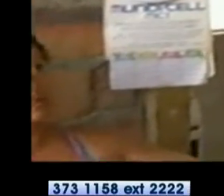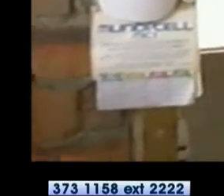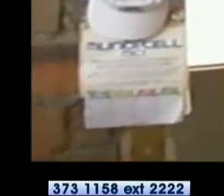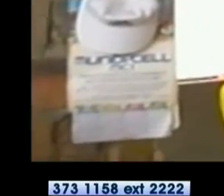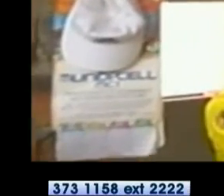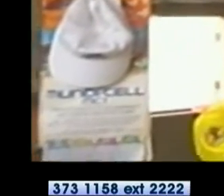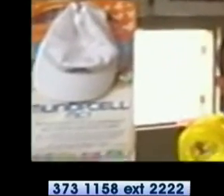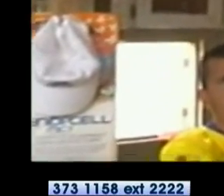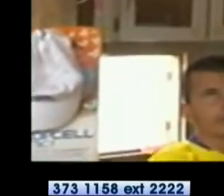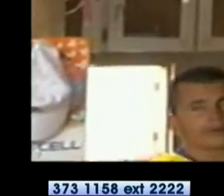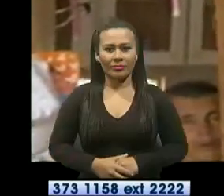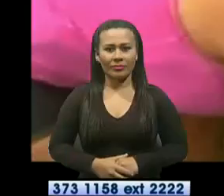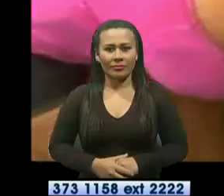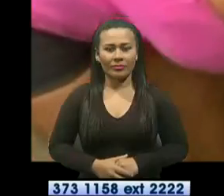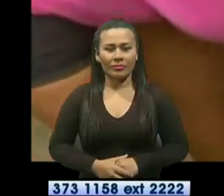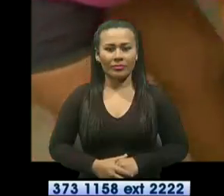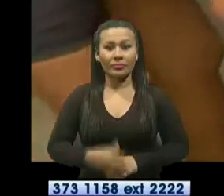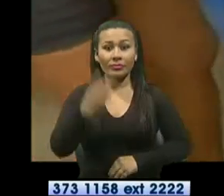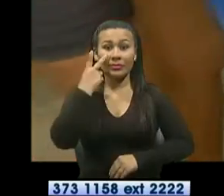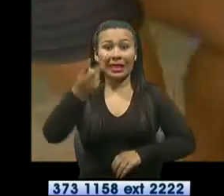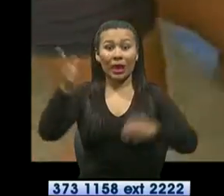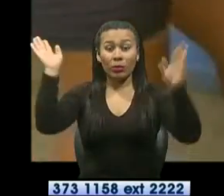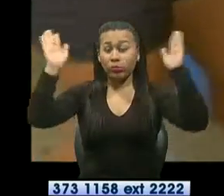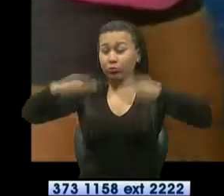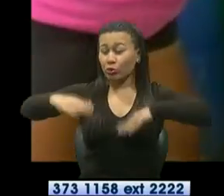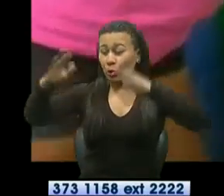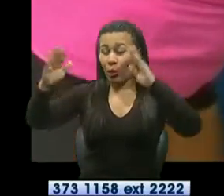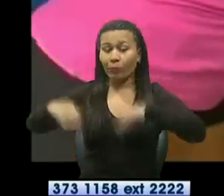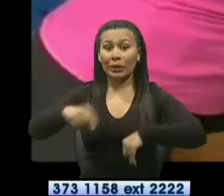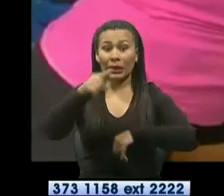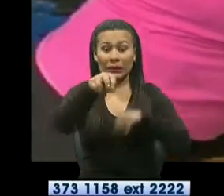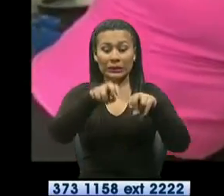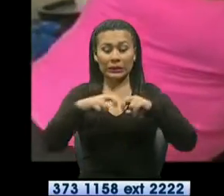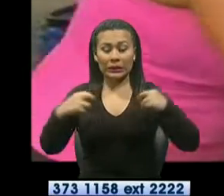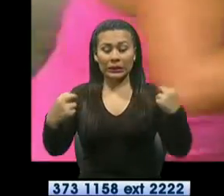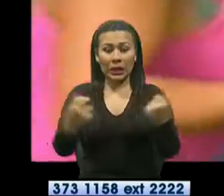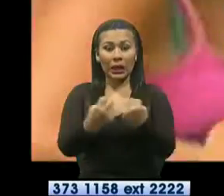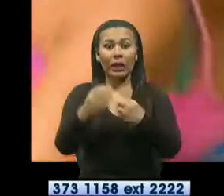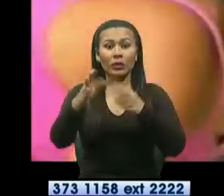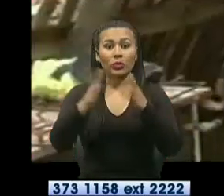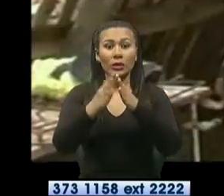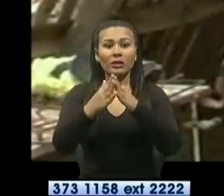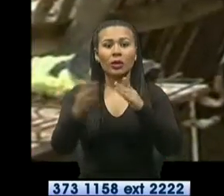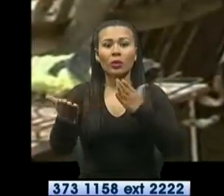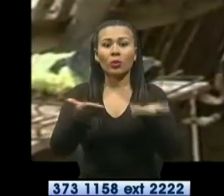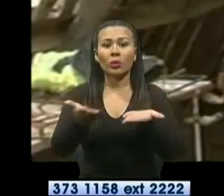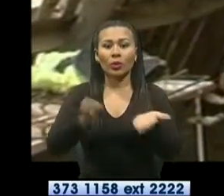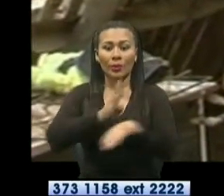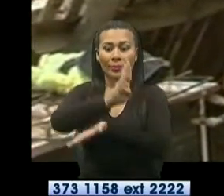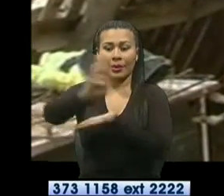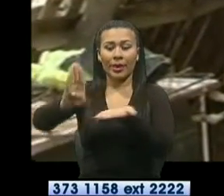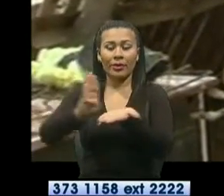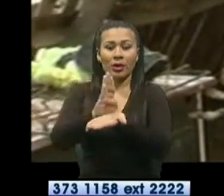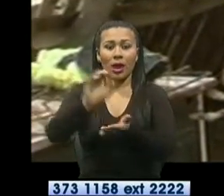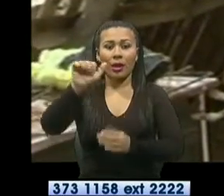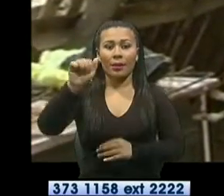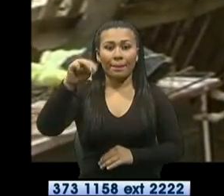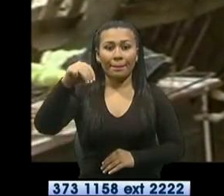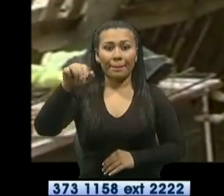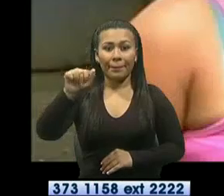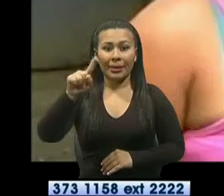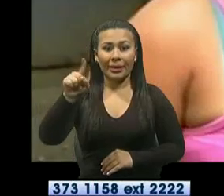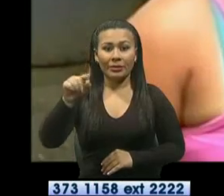Puertas del desastre que le dejó el sismo en la sala de su casa, en la Ciudadela Amazonas, en Picoazá. Yo